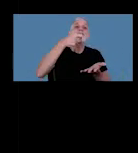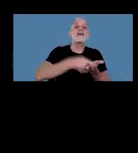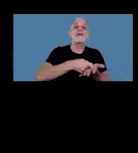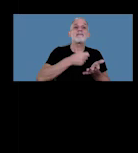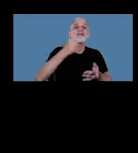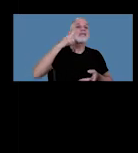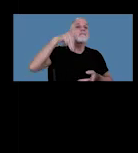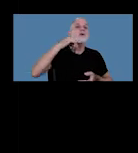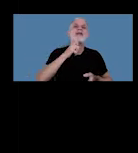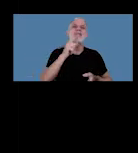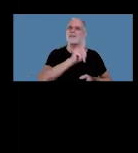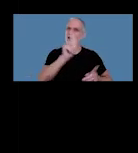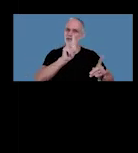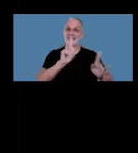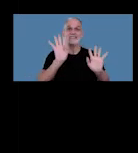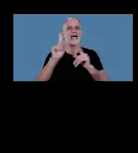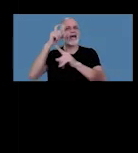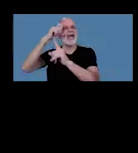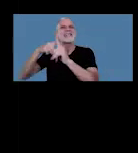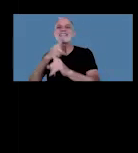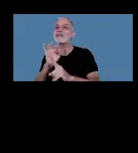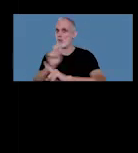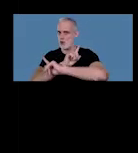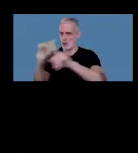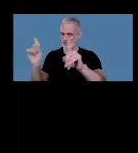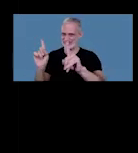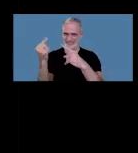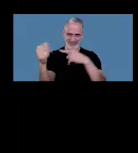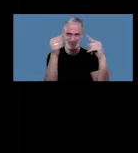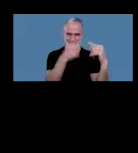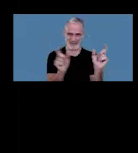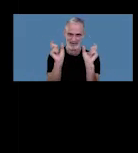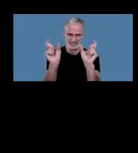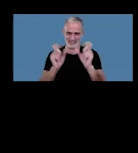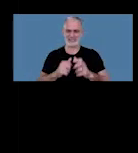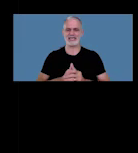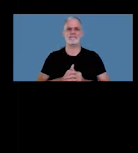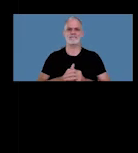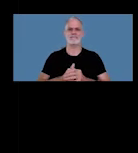imponibles. No son mínimos exentos.